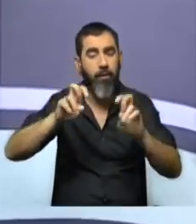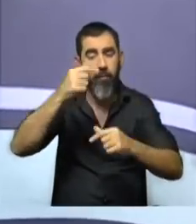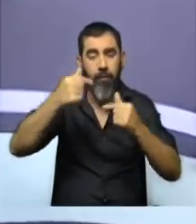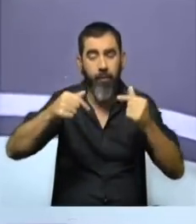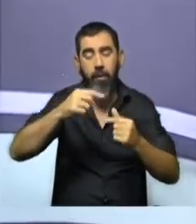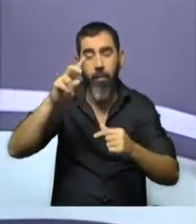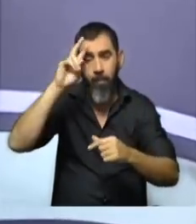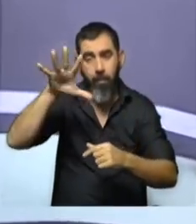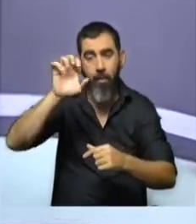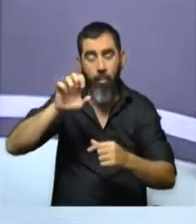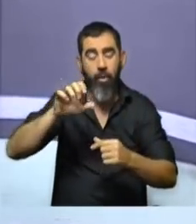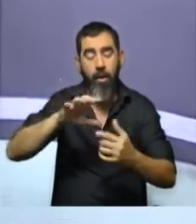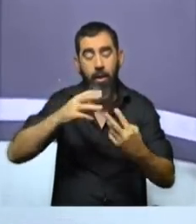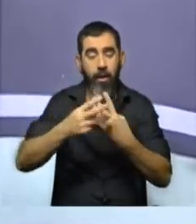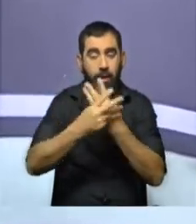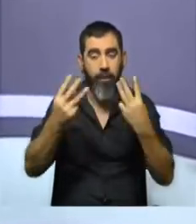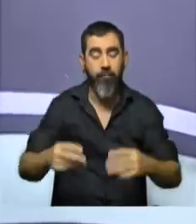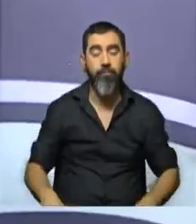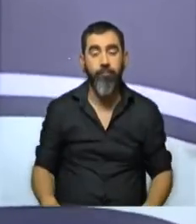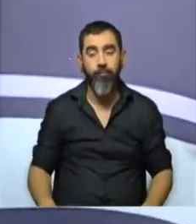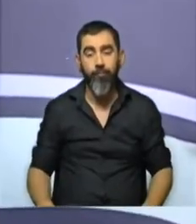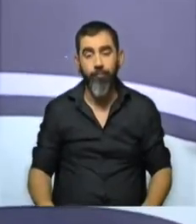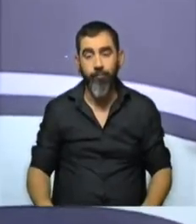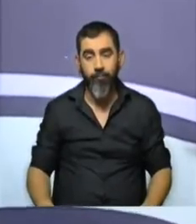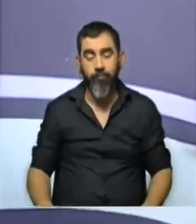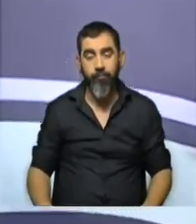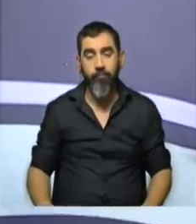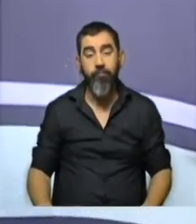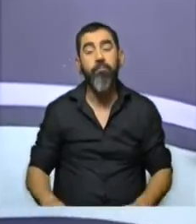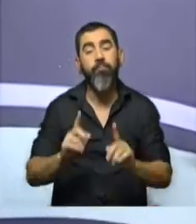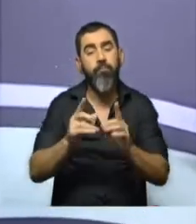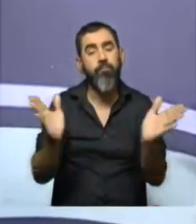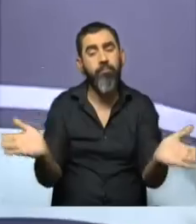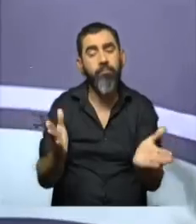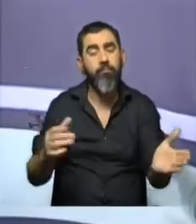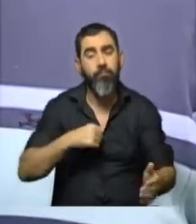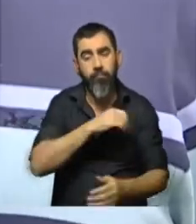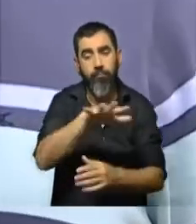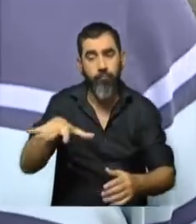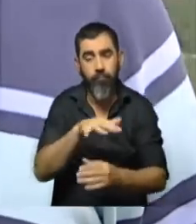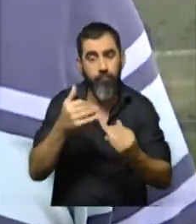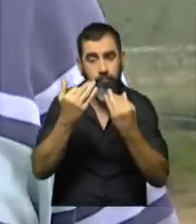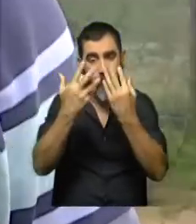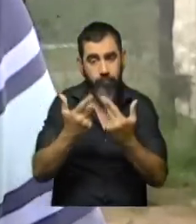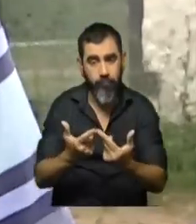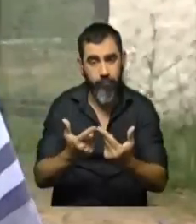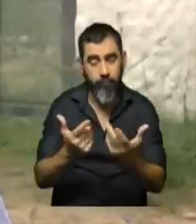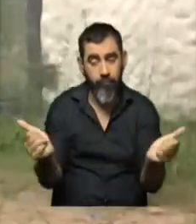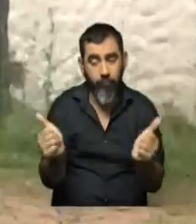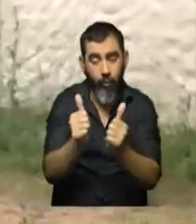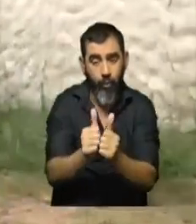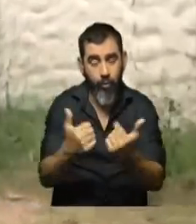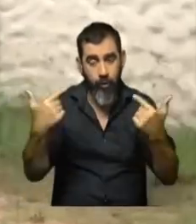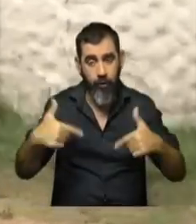espacios conmemorativos vinculados a la memoria reciente. En fin. Esto empujado por la sociedad civil organizada, ¿no? En conjunto con